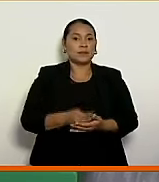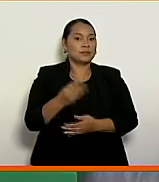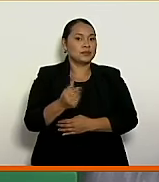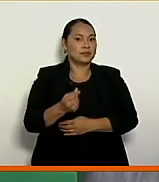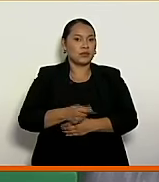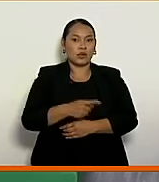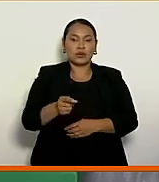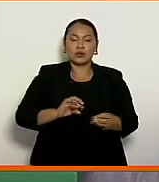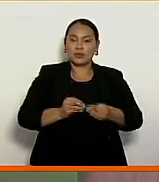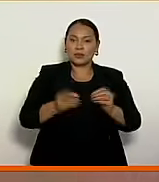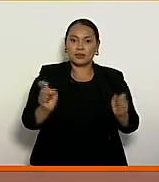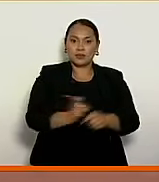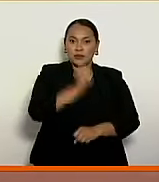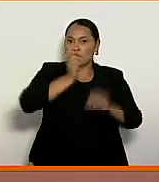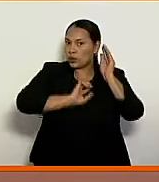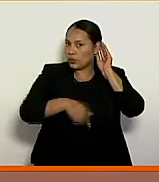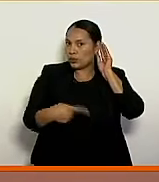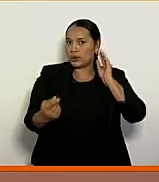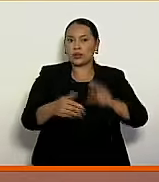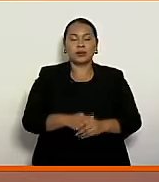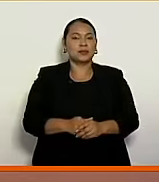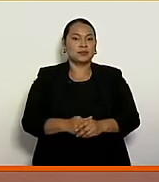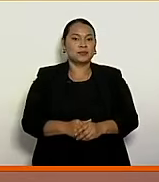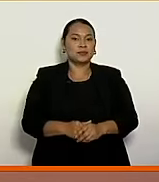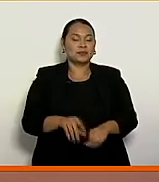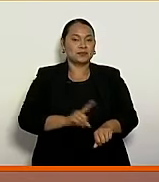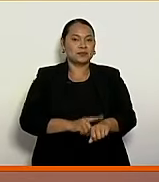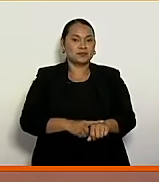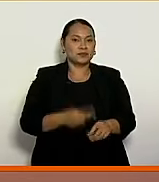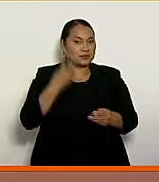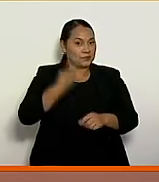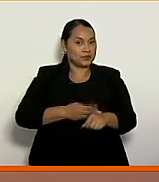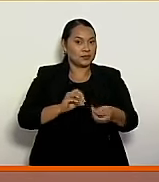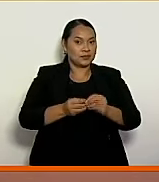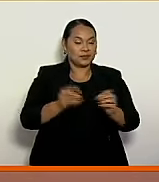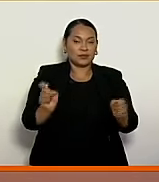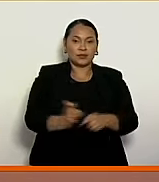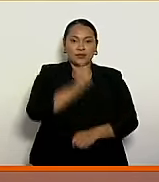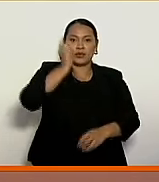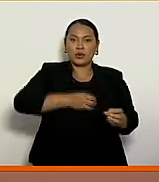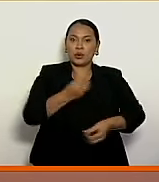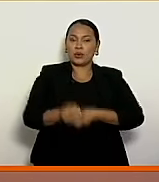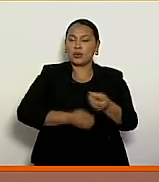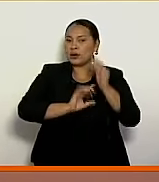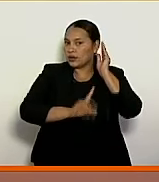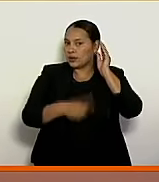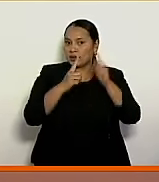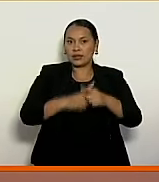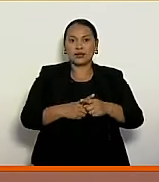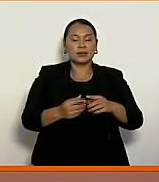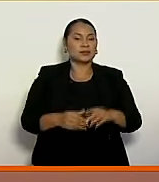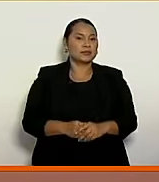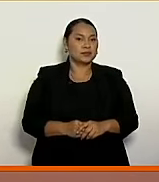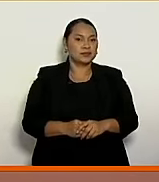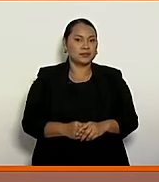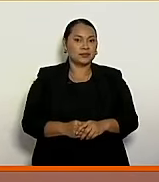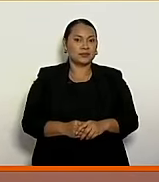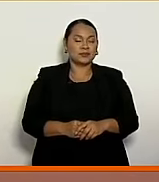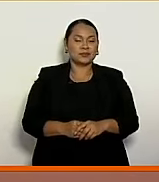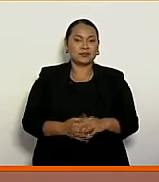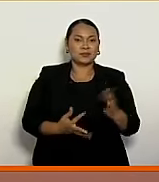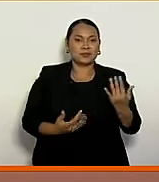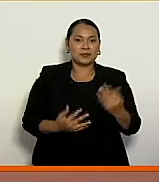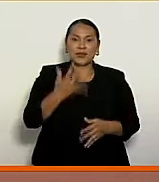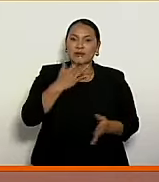ganador en Diaria. Lo vas a saber en este momento porque esa esfera favorecida en tu jugada de MultiX es